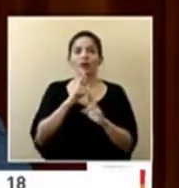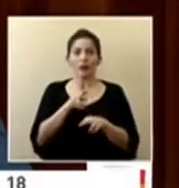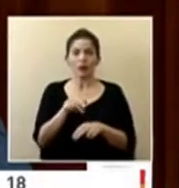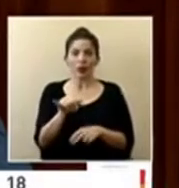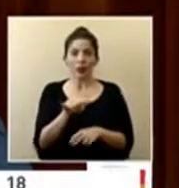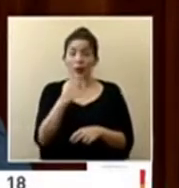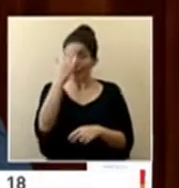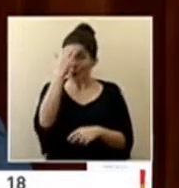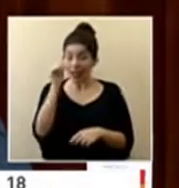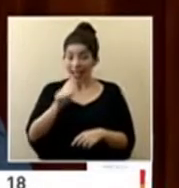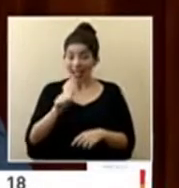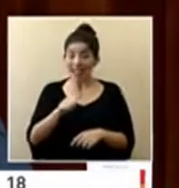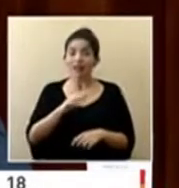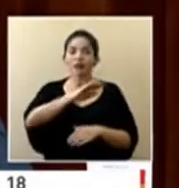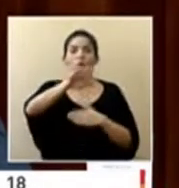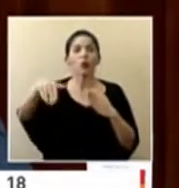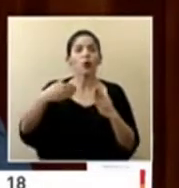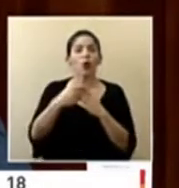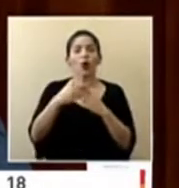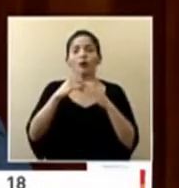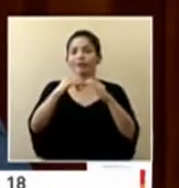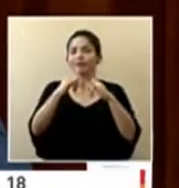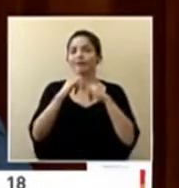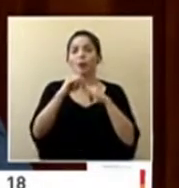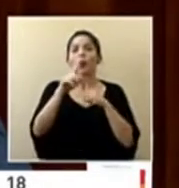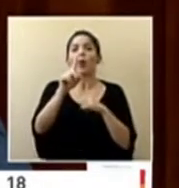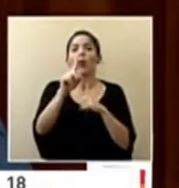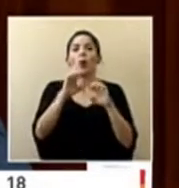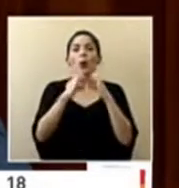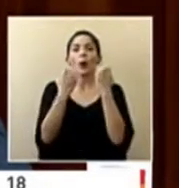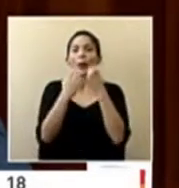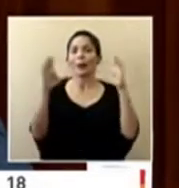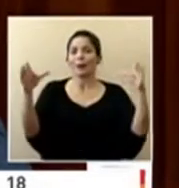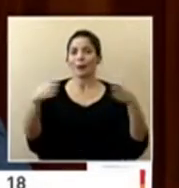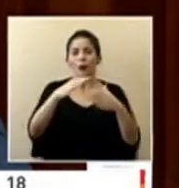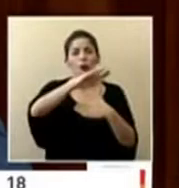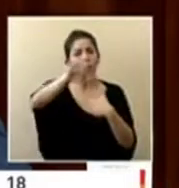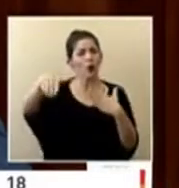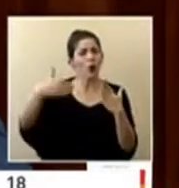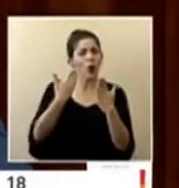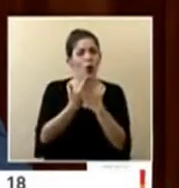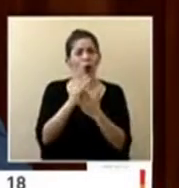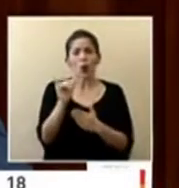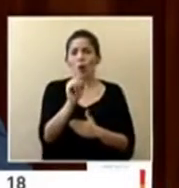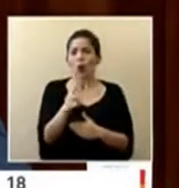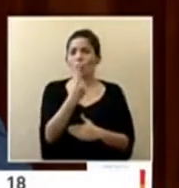porque en esto somos todos un equipo. Todos somos un equipo, todos y todas.